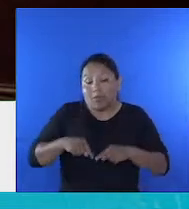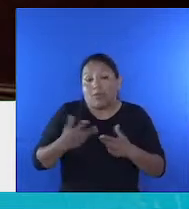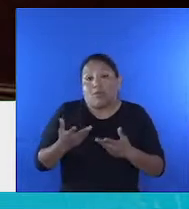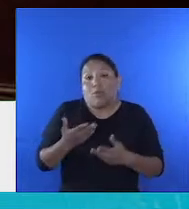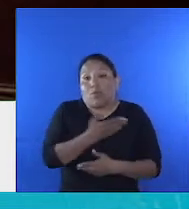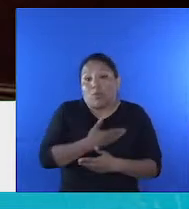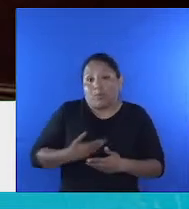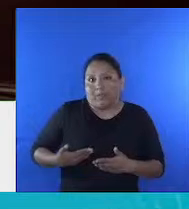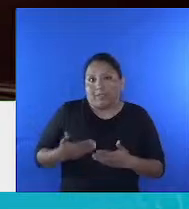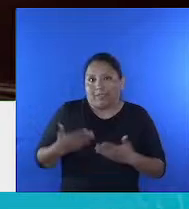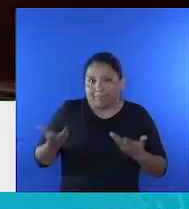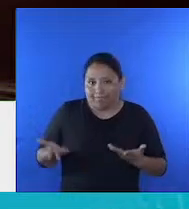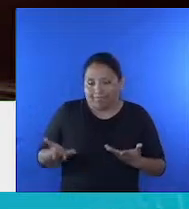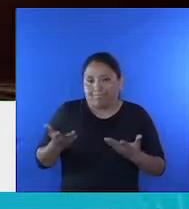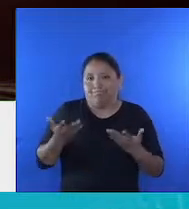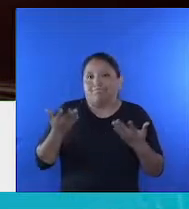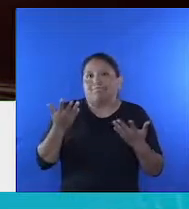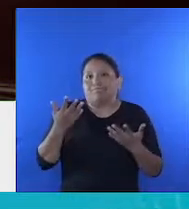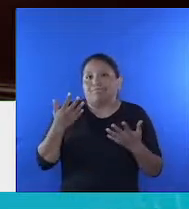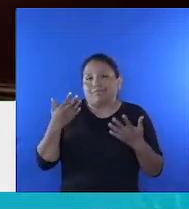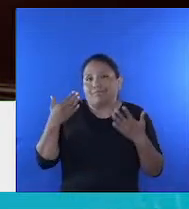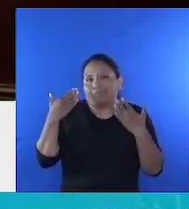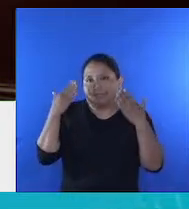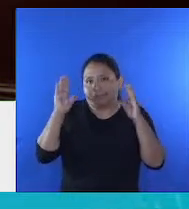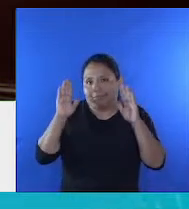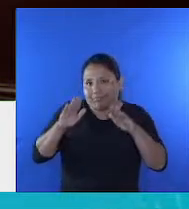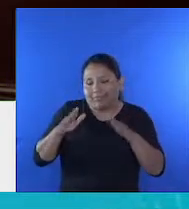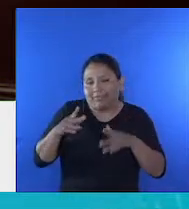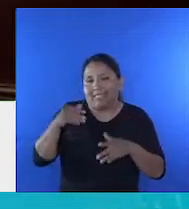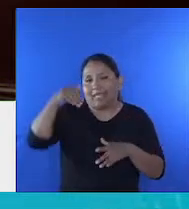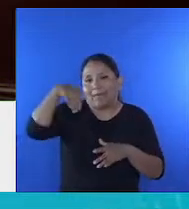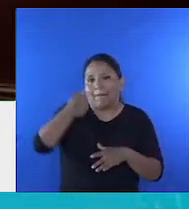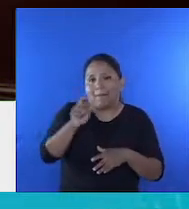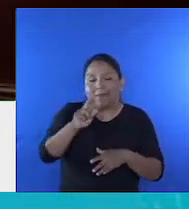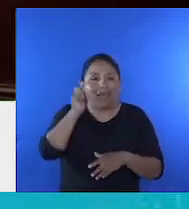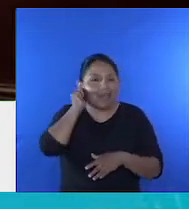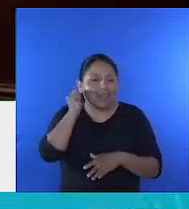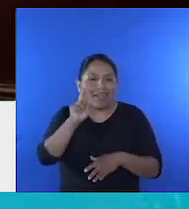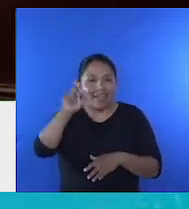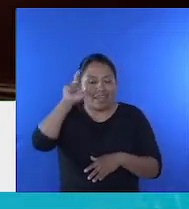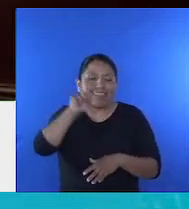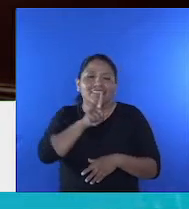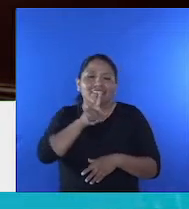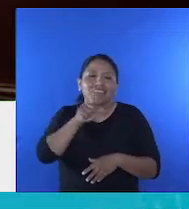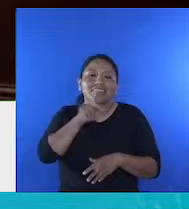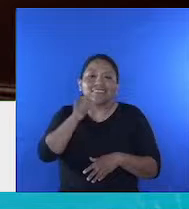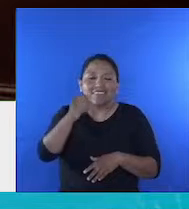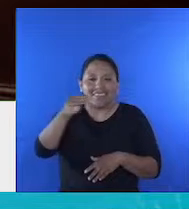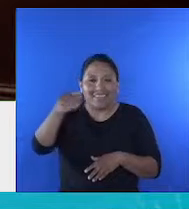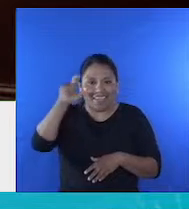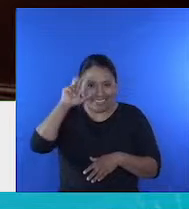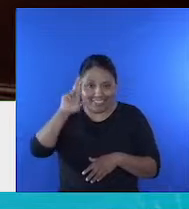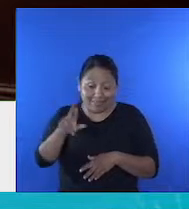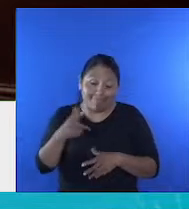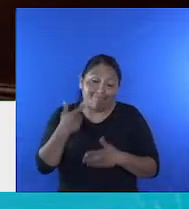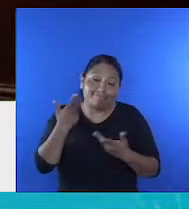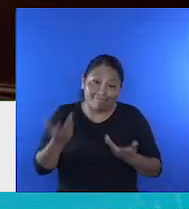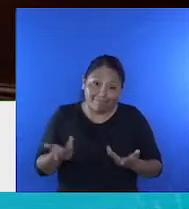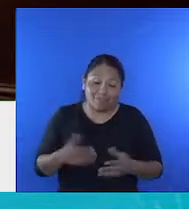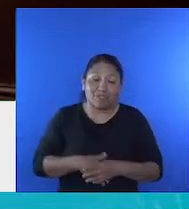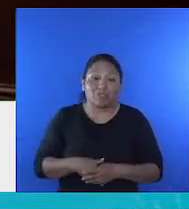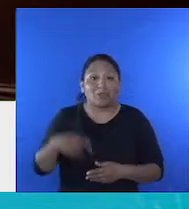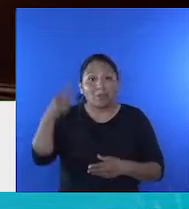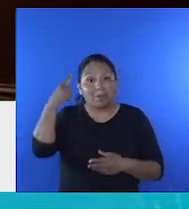gobierno nacional admirador de Margaret Thatcher. Entonces creo que tenemos que dejar de lado